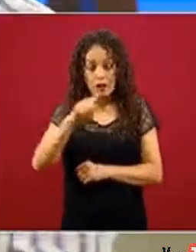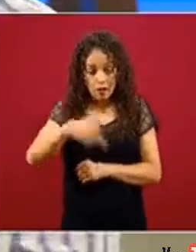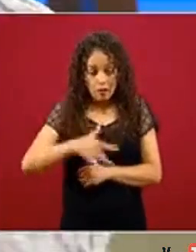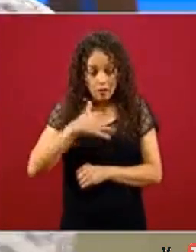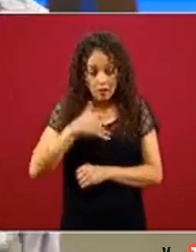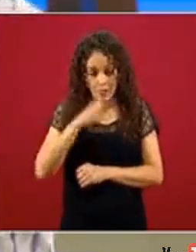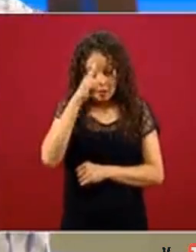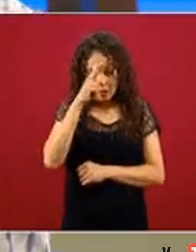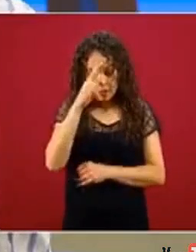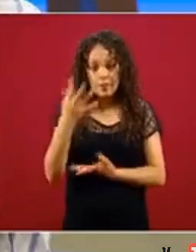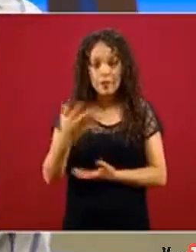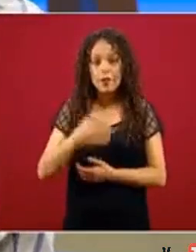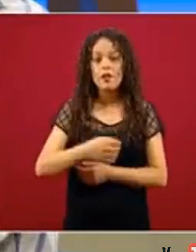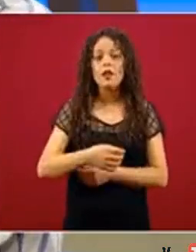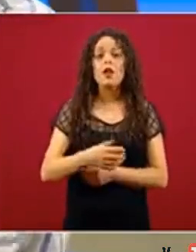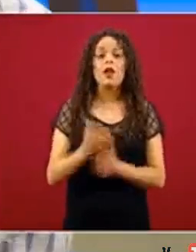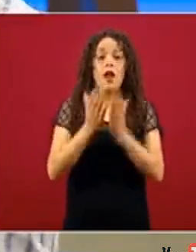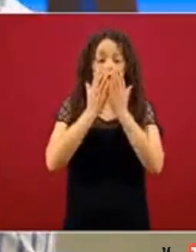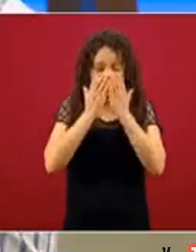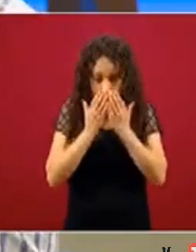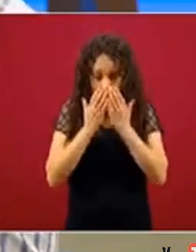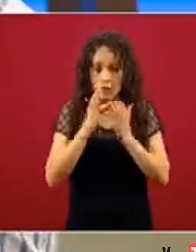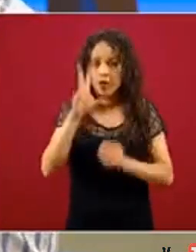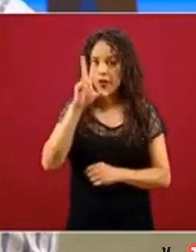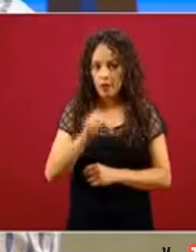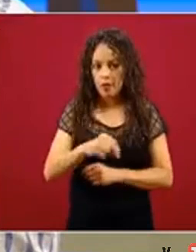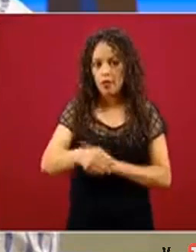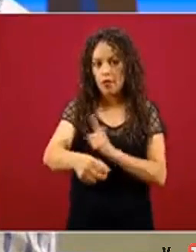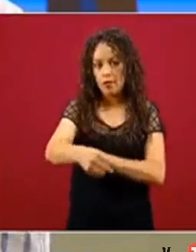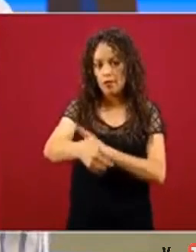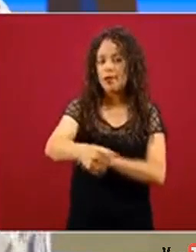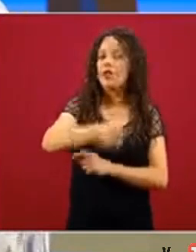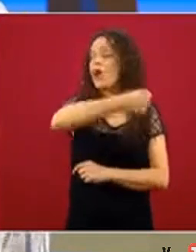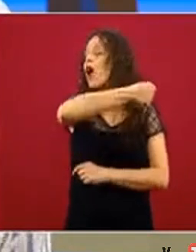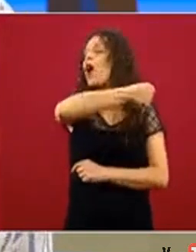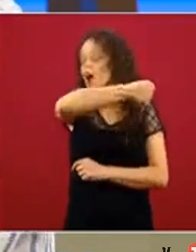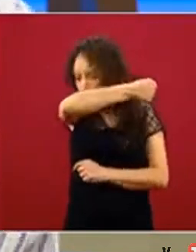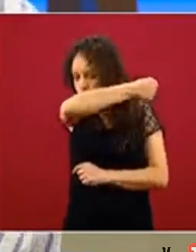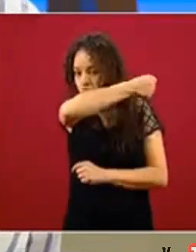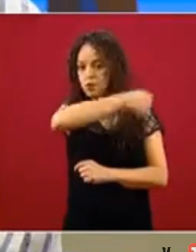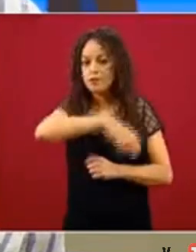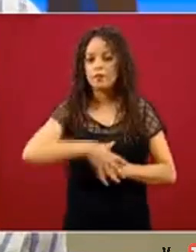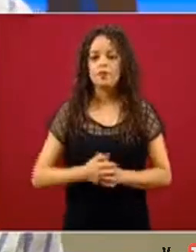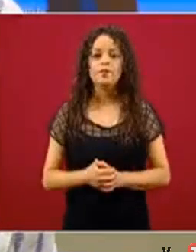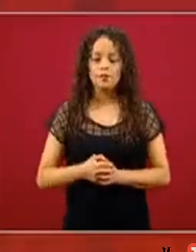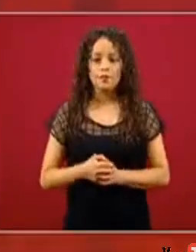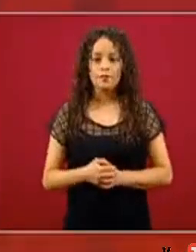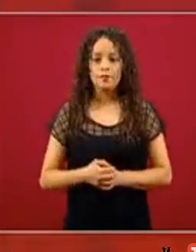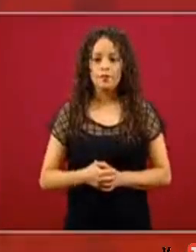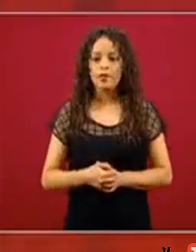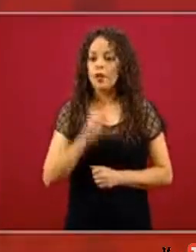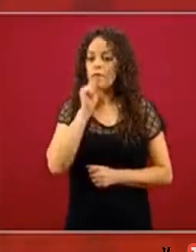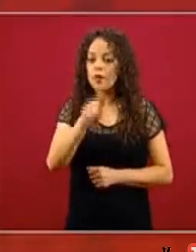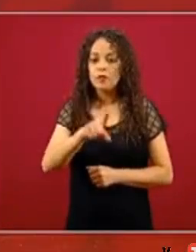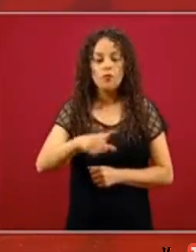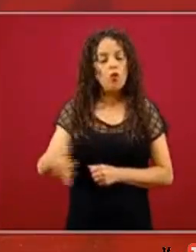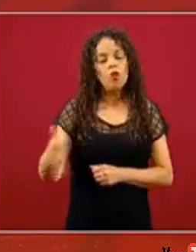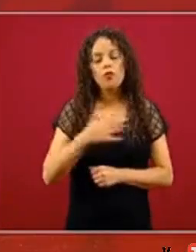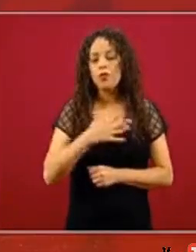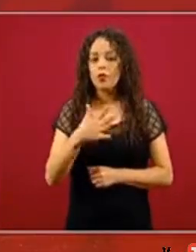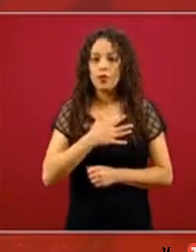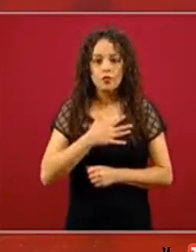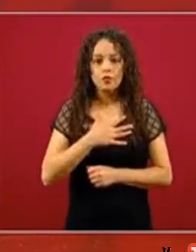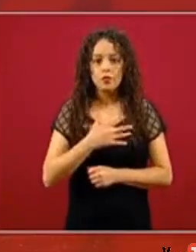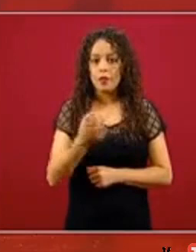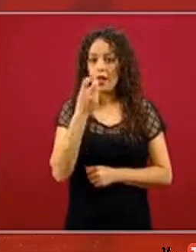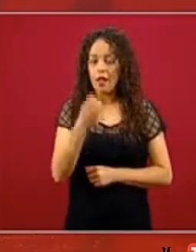contenerlo, no lo tape con las manos, tápelo con el brazo. ¡Achú! Igual a tos. Esto debe